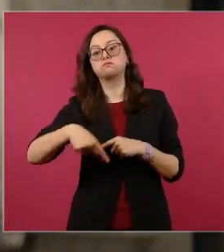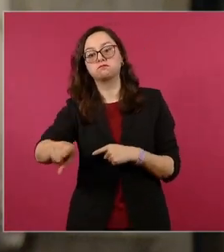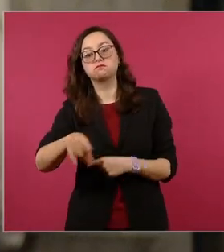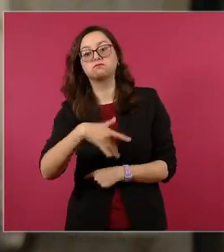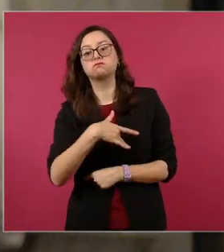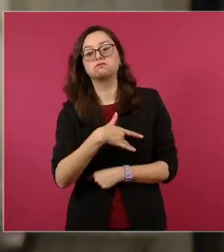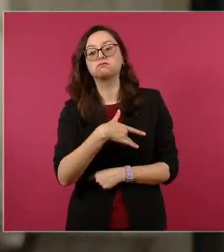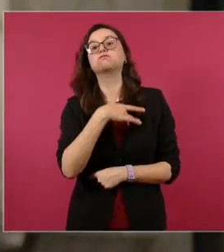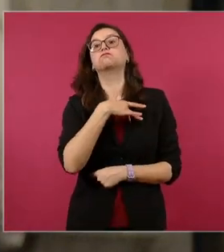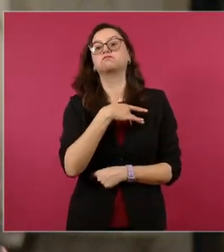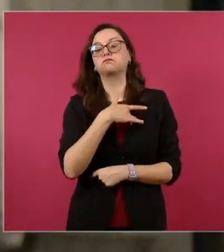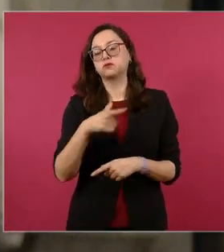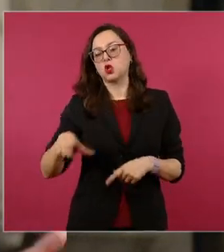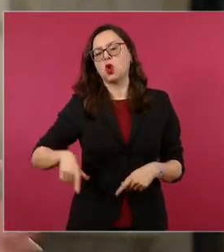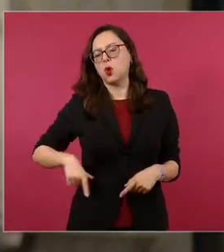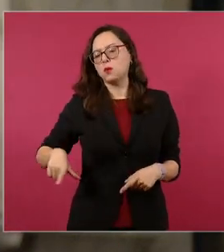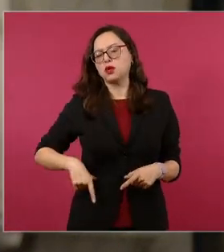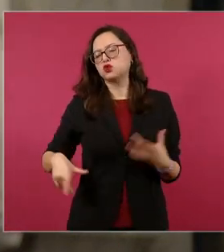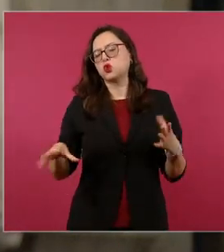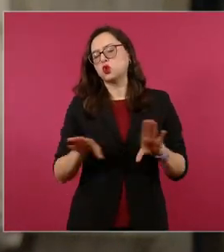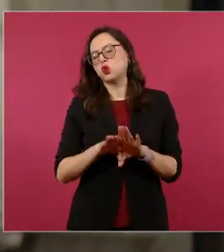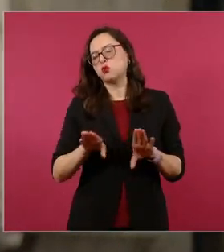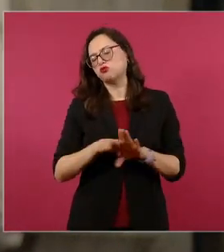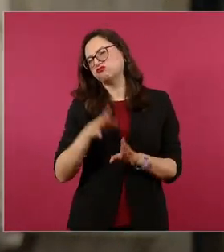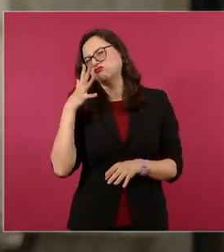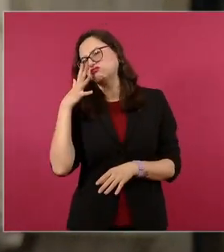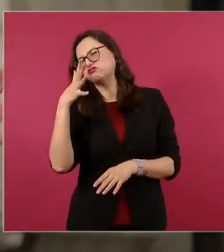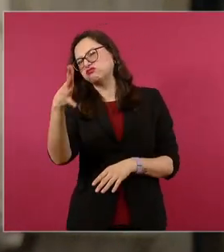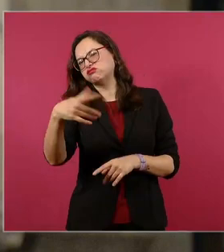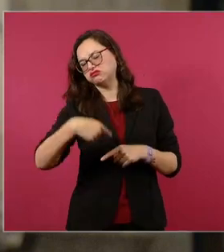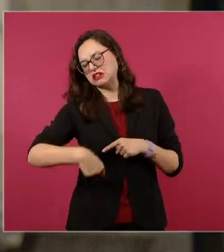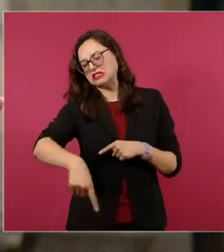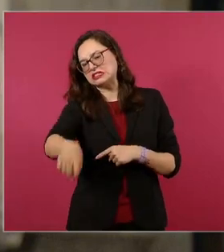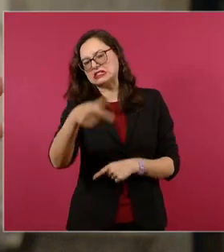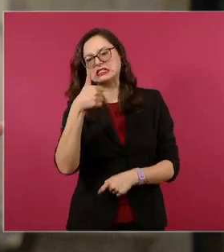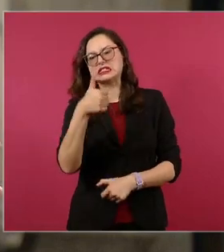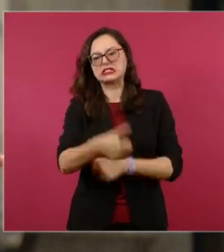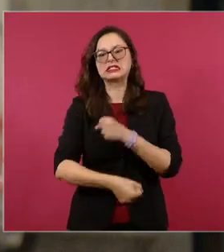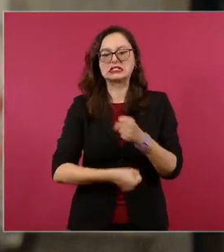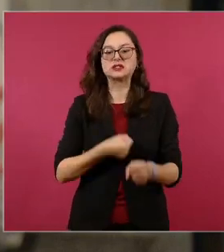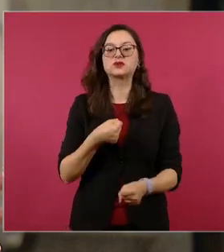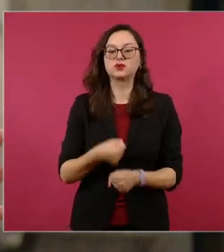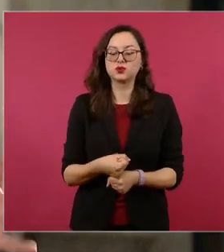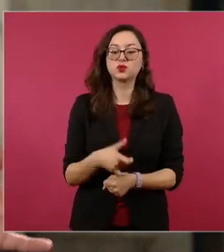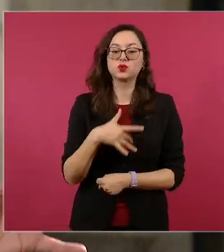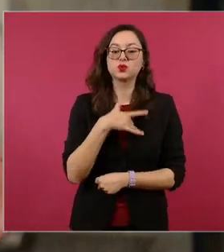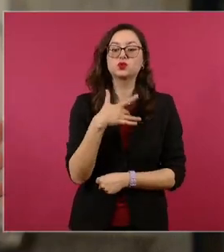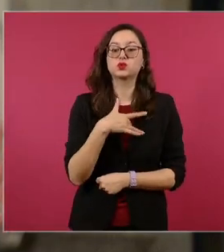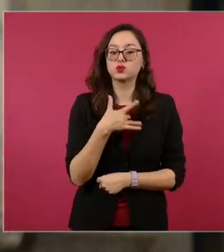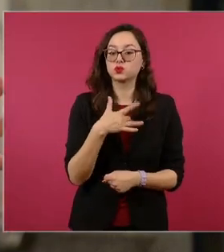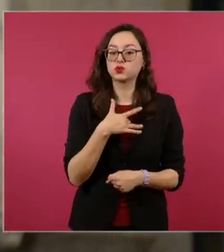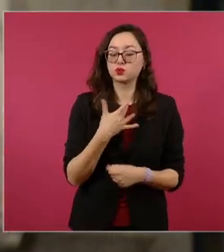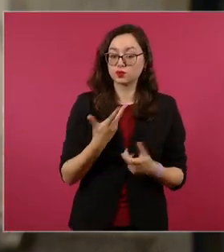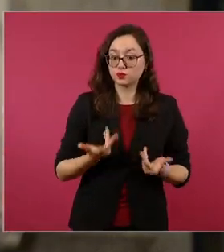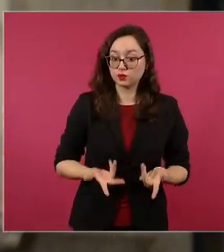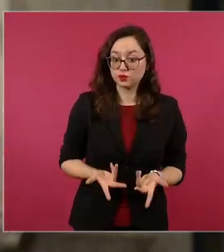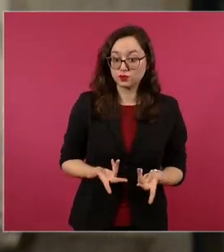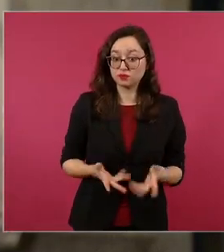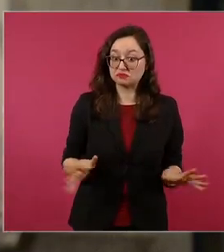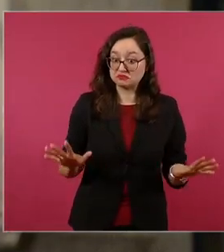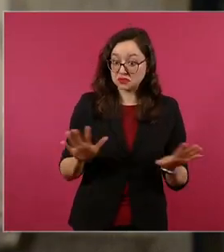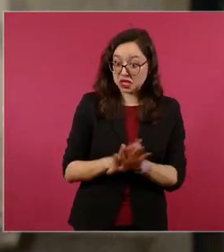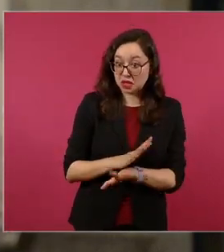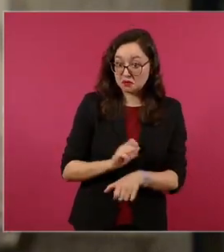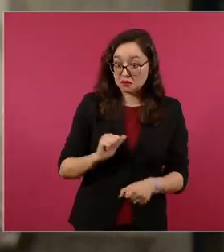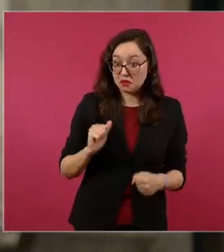llamó, ¿cómo serían o considera usted que estas serían, habría algunos cambios